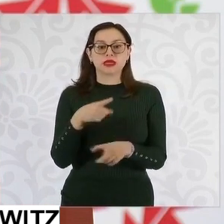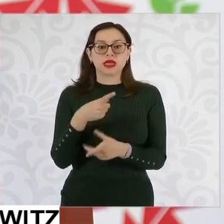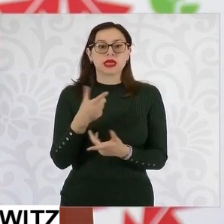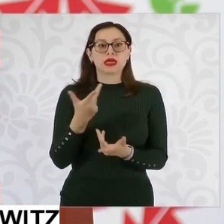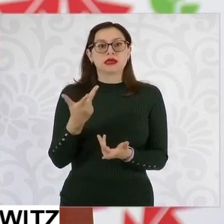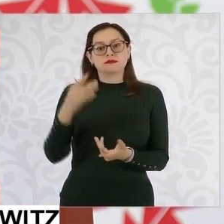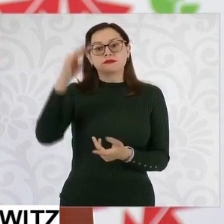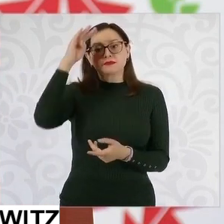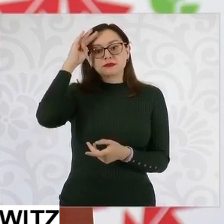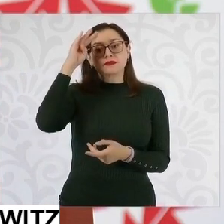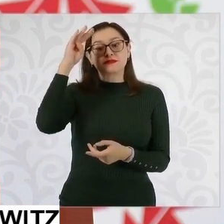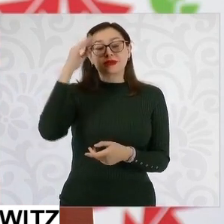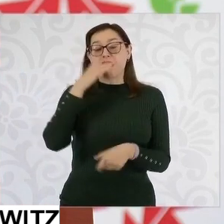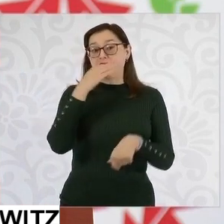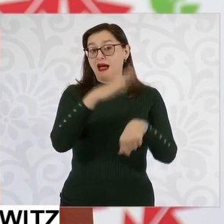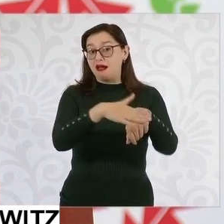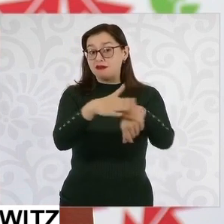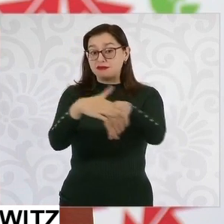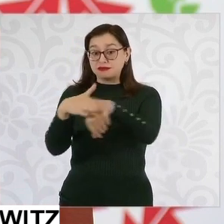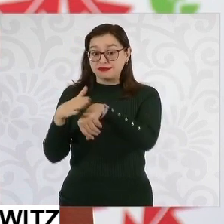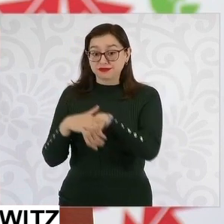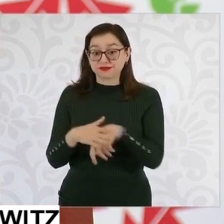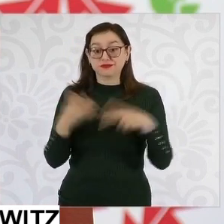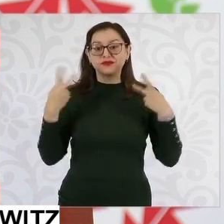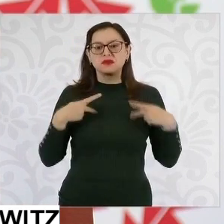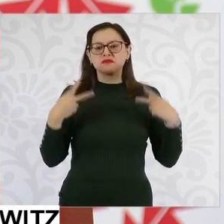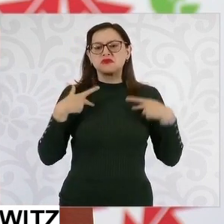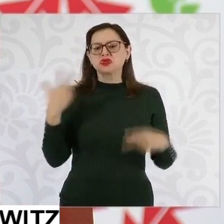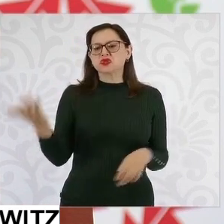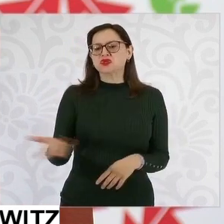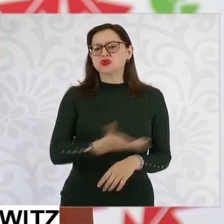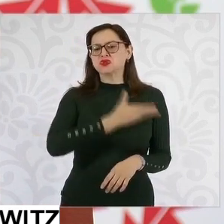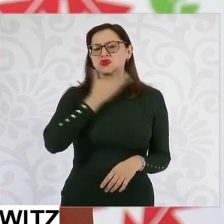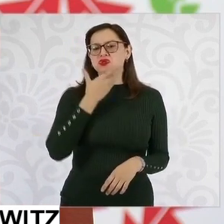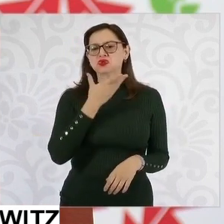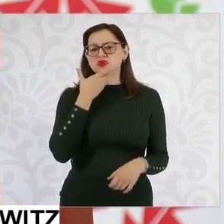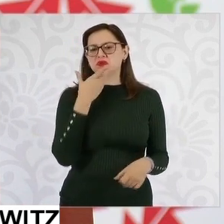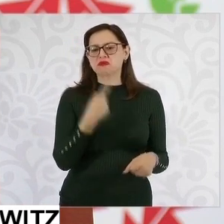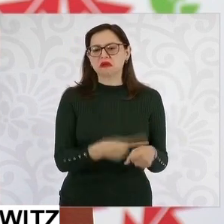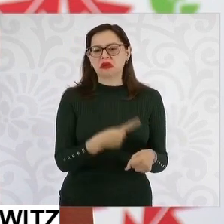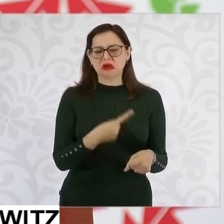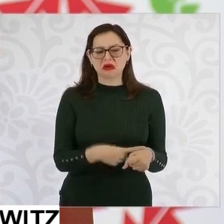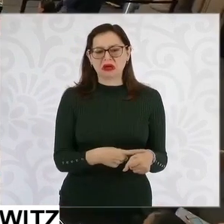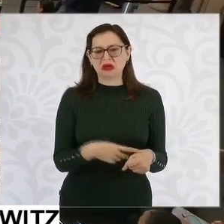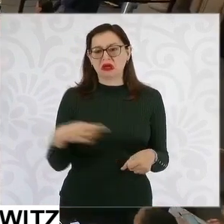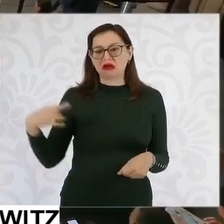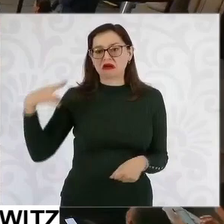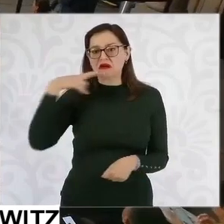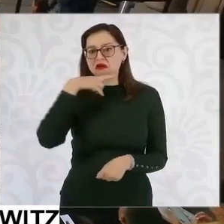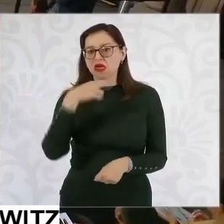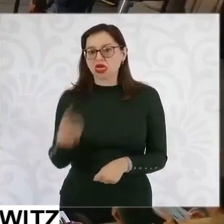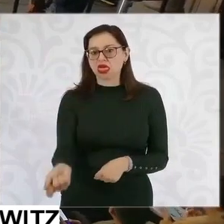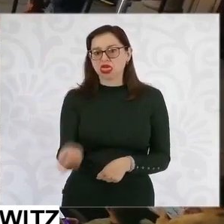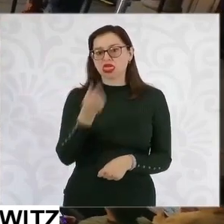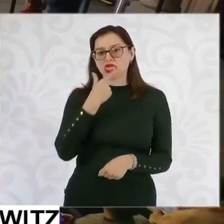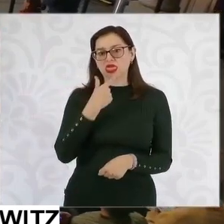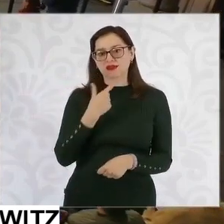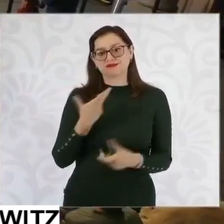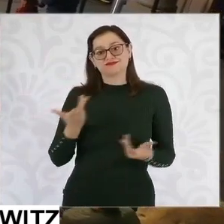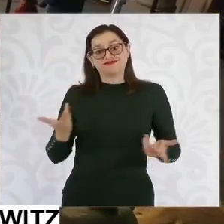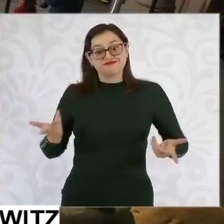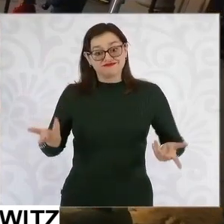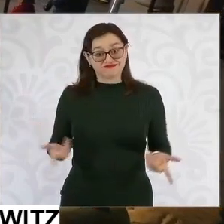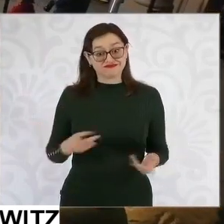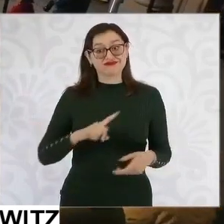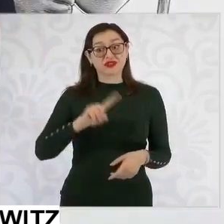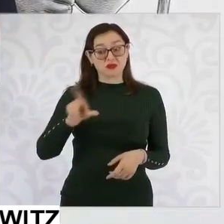uso indiscriminado de antibióticos en la población en general, porque uno de los problemas que estamos viendo cada vez con